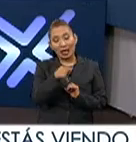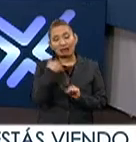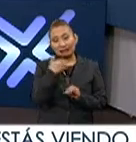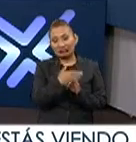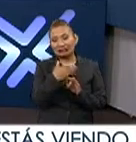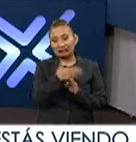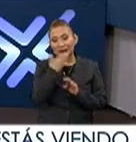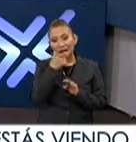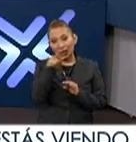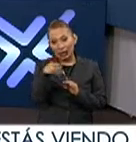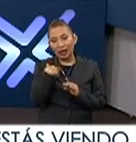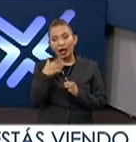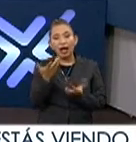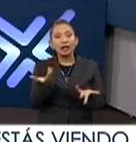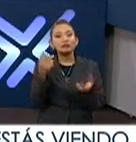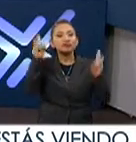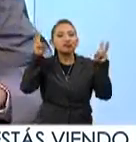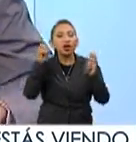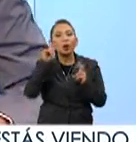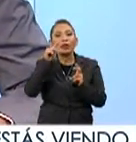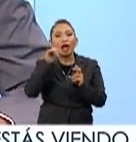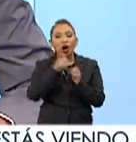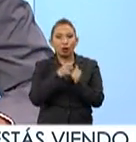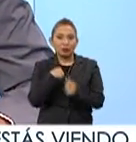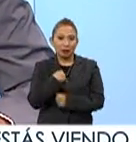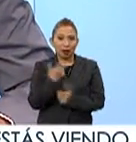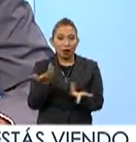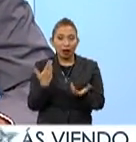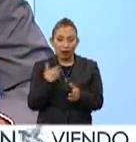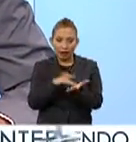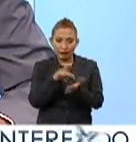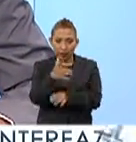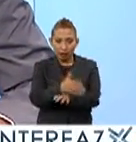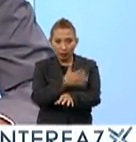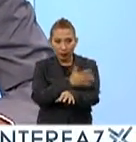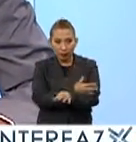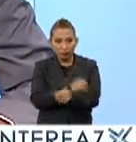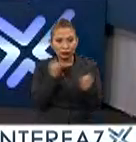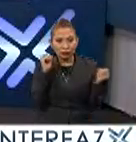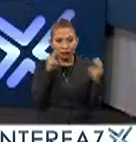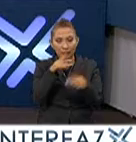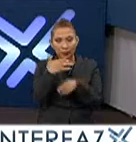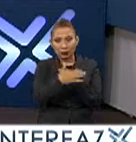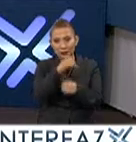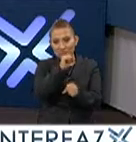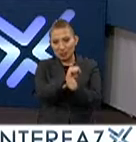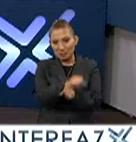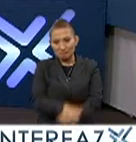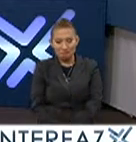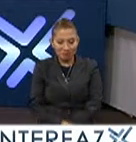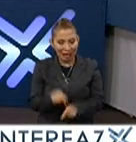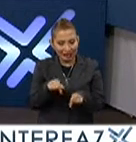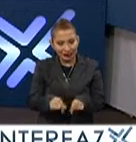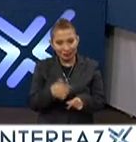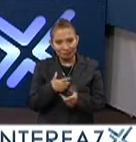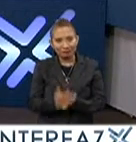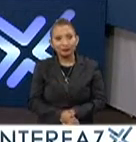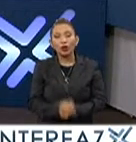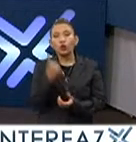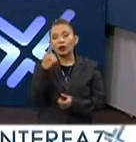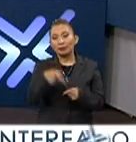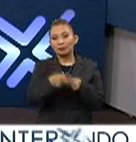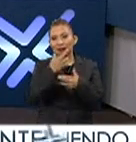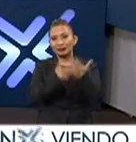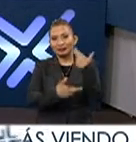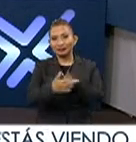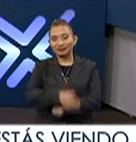claro. Ahí en Cuenta Conmigo. Muchísimas gracias por acompañarnos. Pues nos vemos la próxima semana. Aquí estaremos. Gracias. Vamos a hacer una